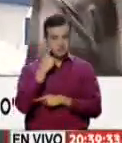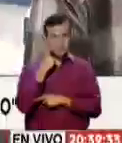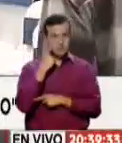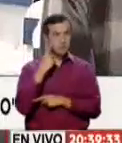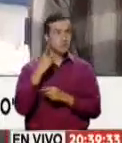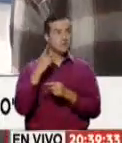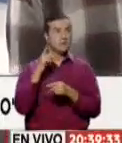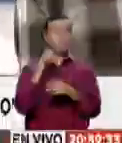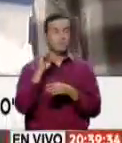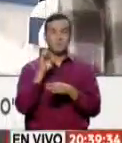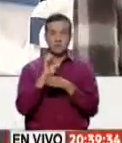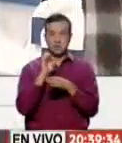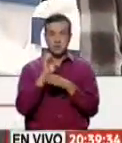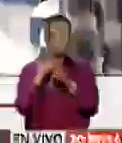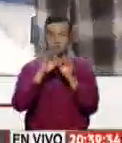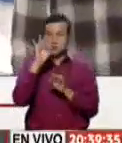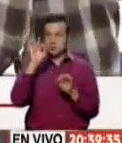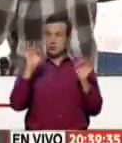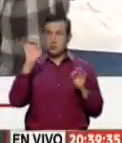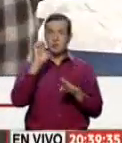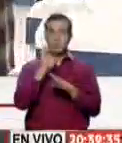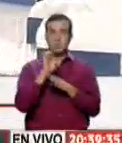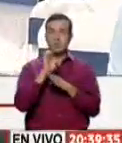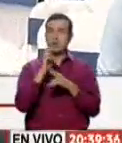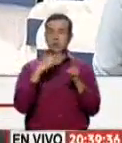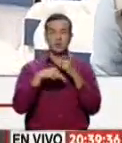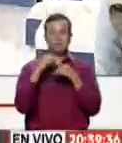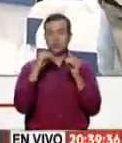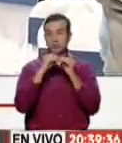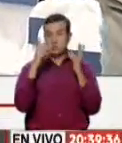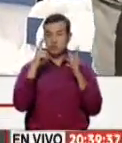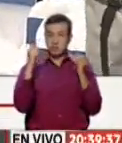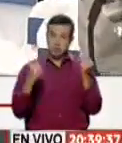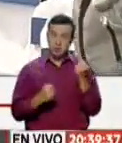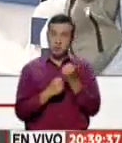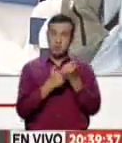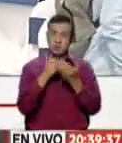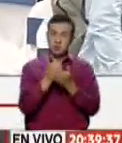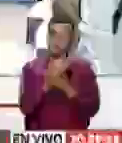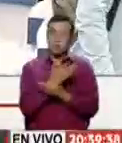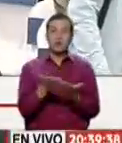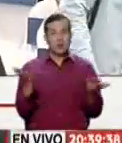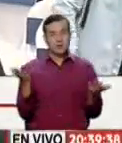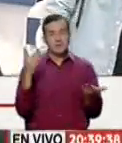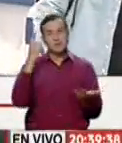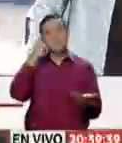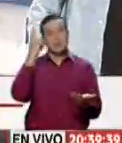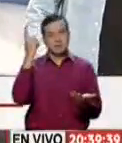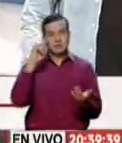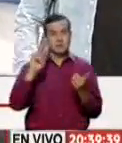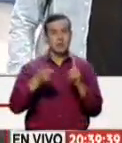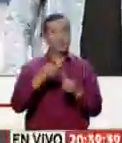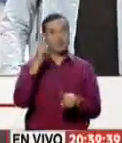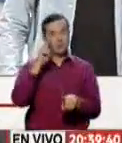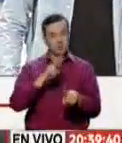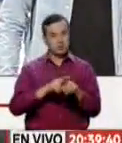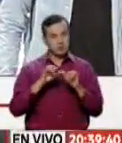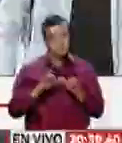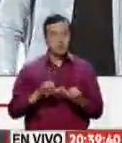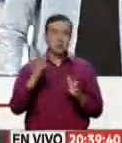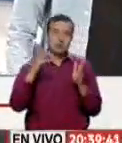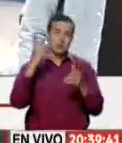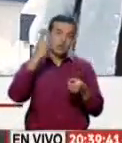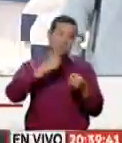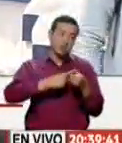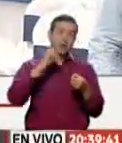Este Ecuador, las estadísticas lo dicen, es un país de emprendedores, necesitamos apoyar el emprendimiento, entonces ¿por qué no pensar en una segunda temporada? No sé si en